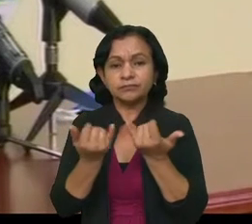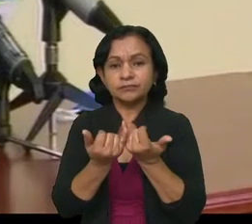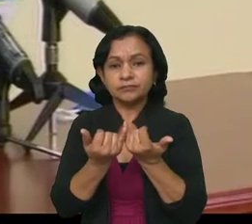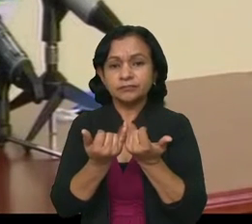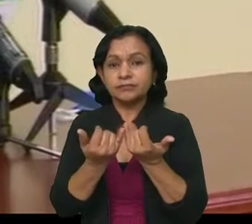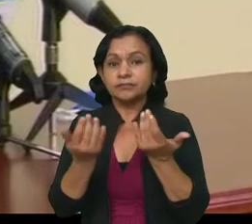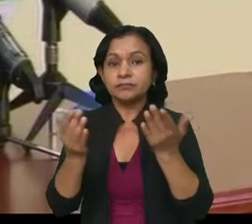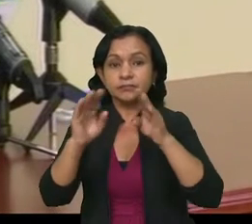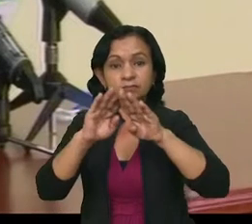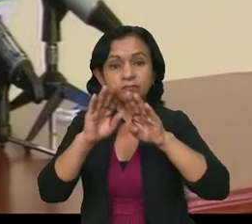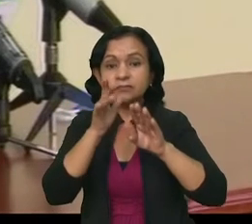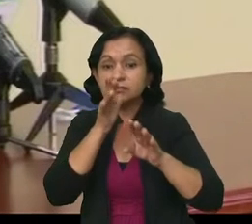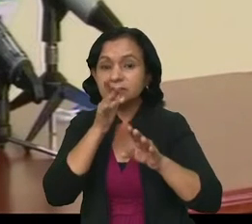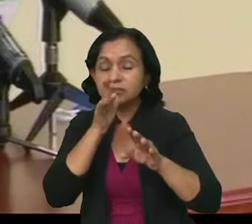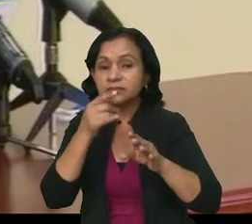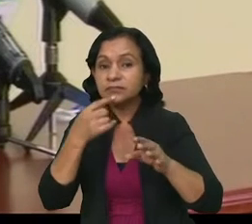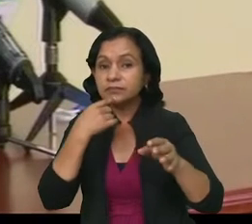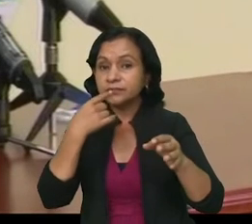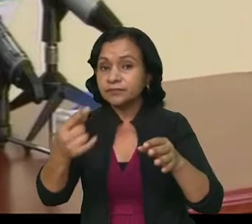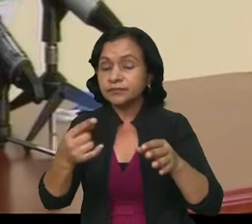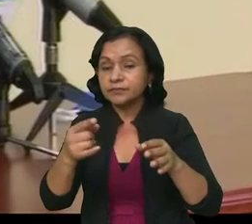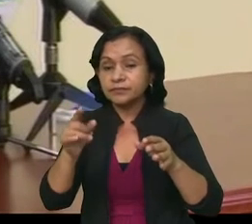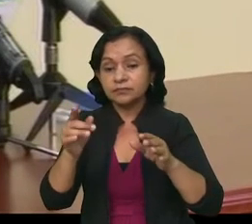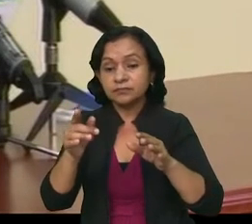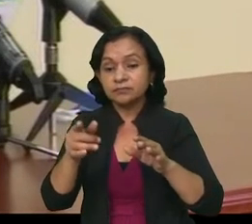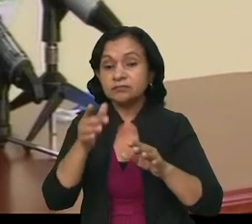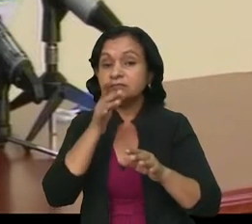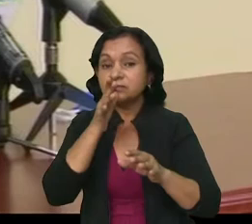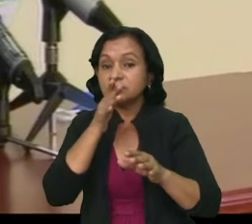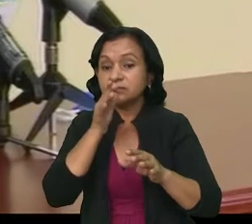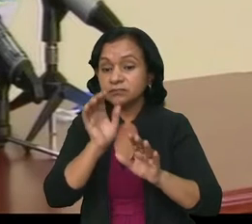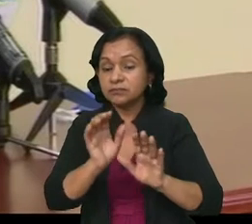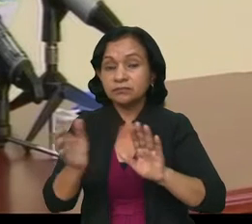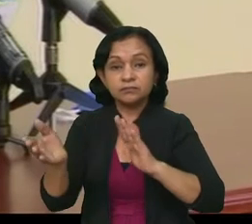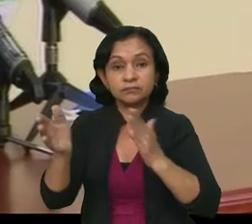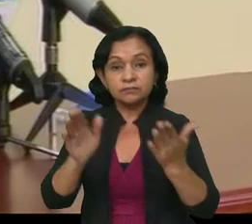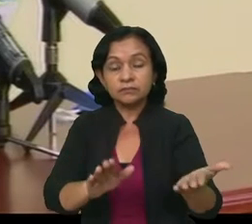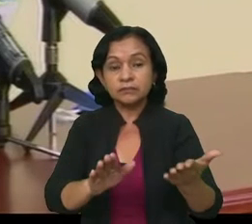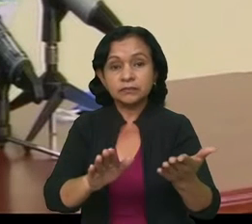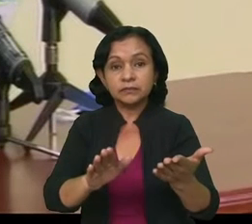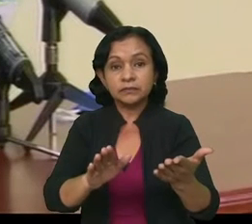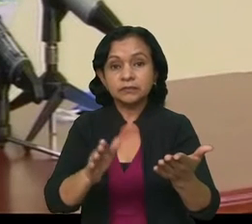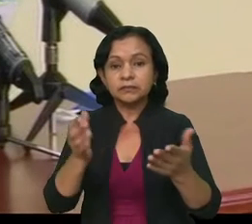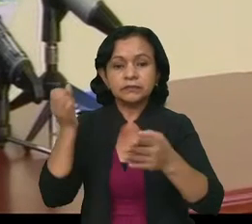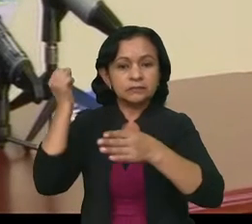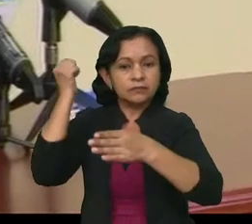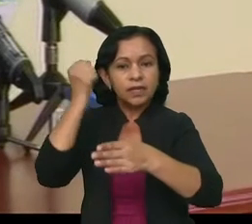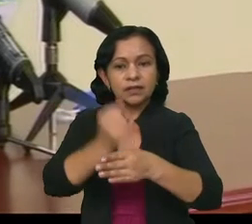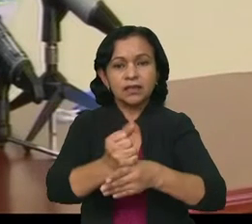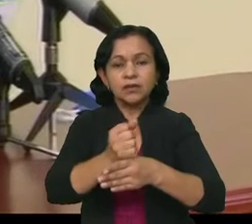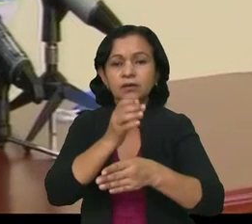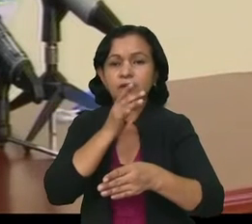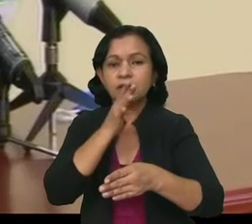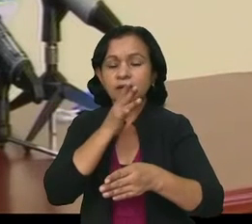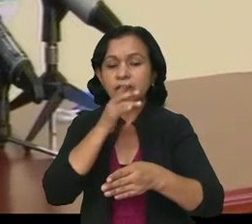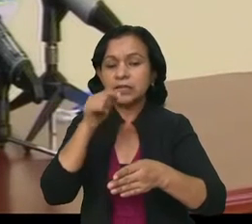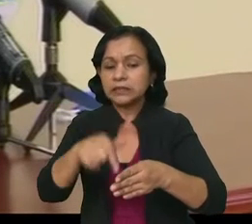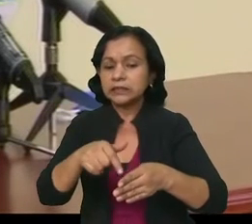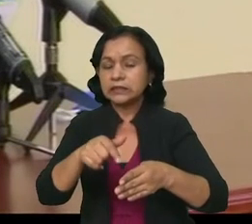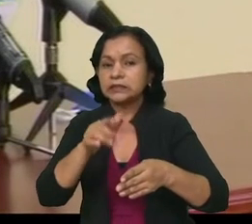que concluye la muerte como una causa violenta, homicida, y los signos